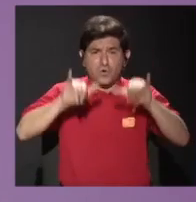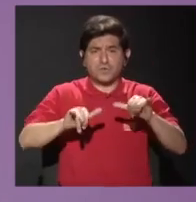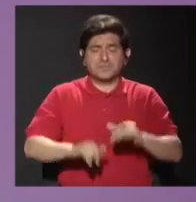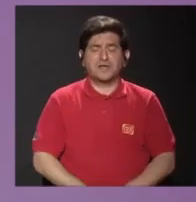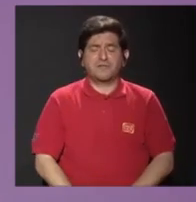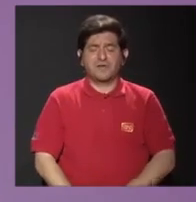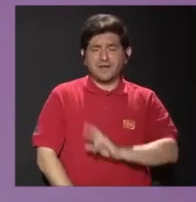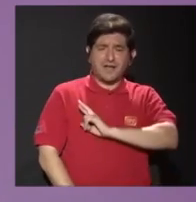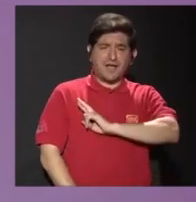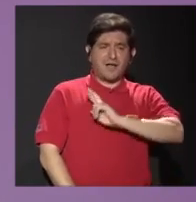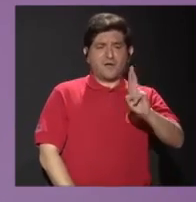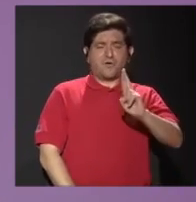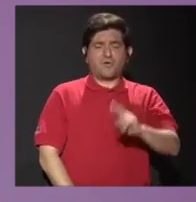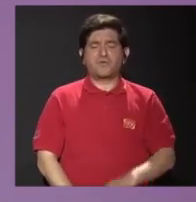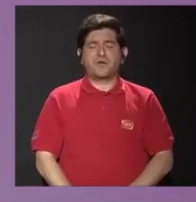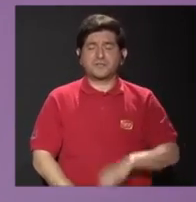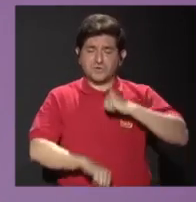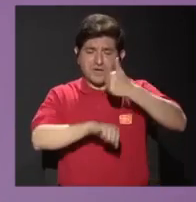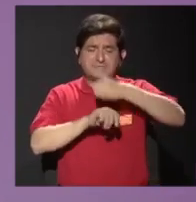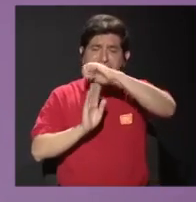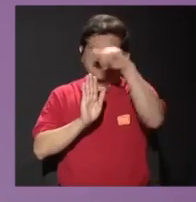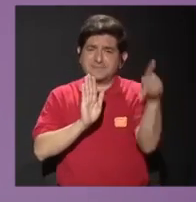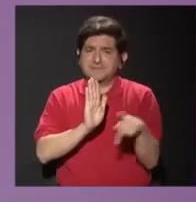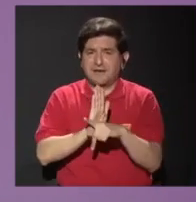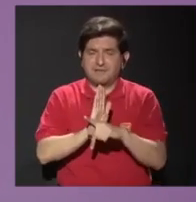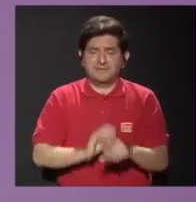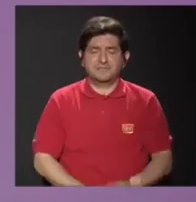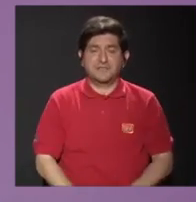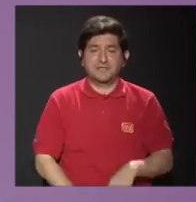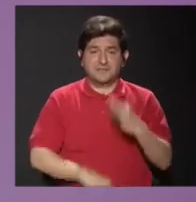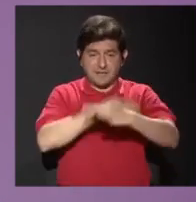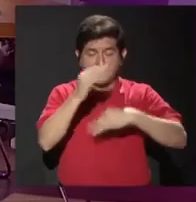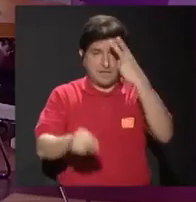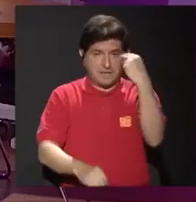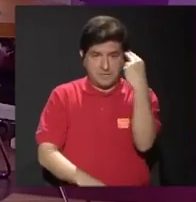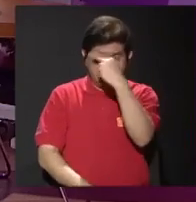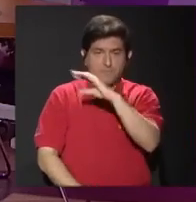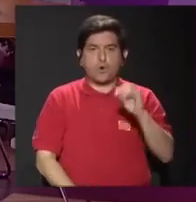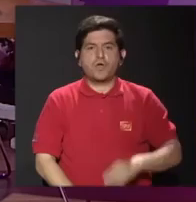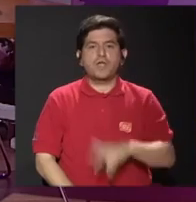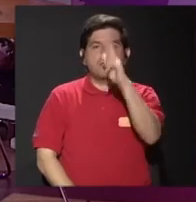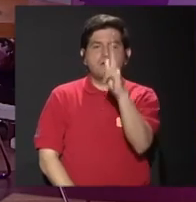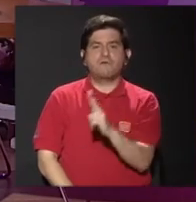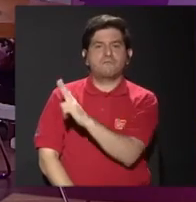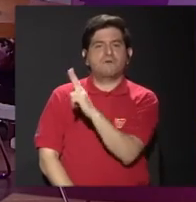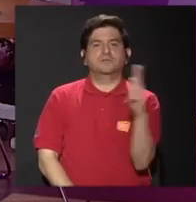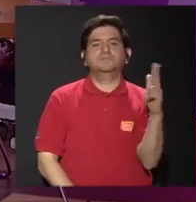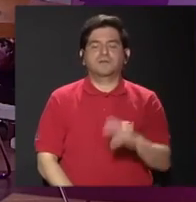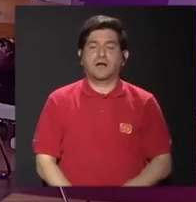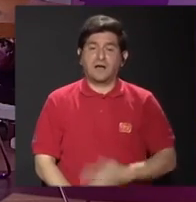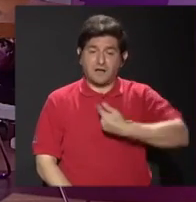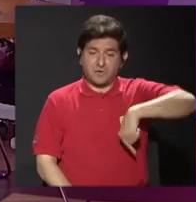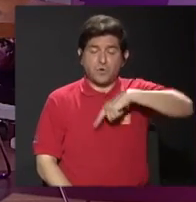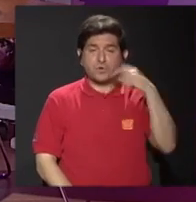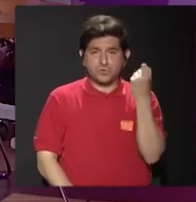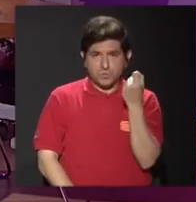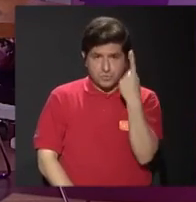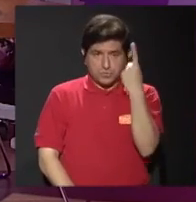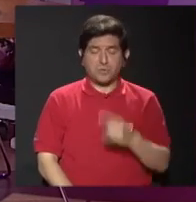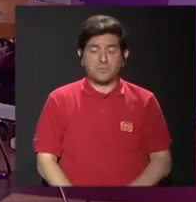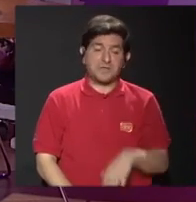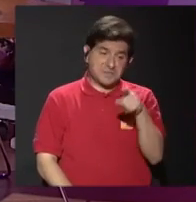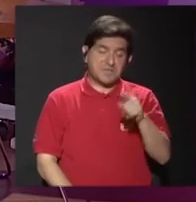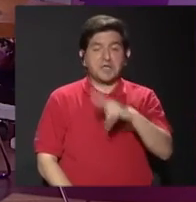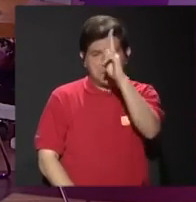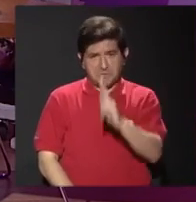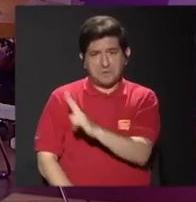una religión por constitución verdad católica y el vaticano comprendemos digamos la realidad de la santa